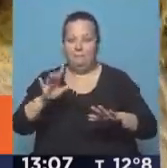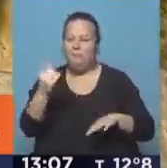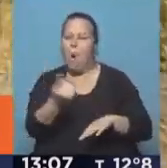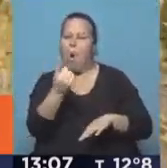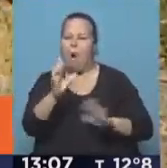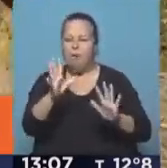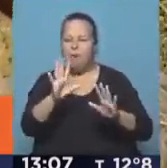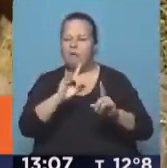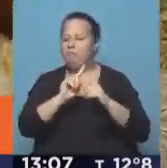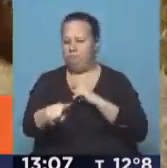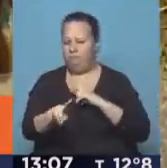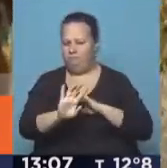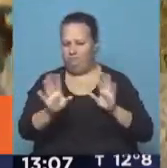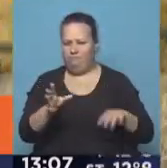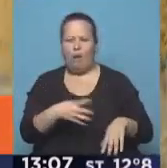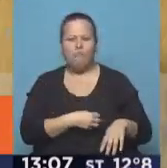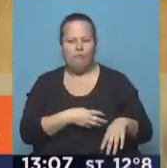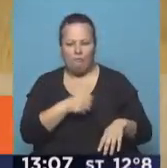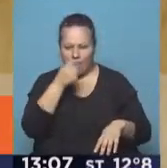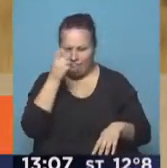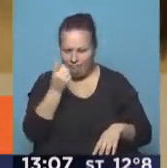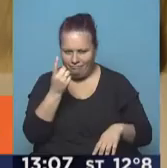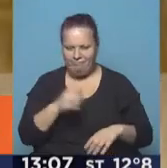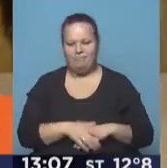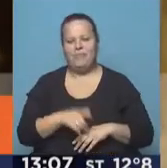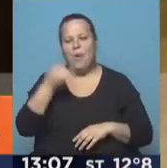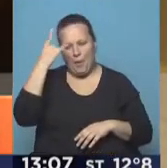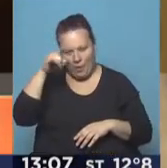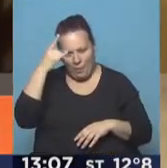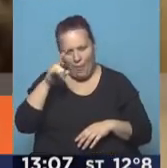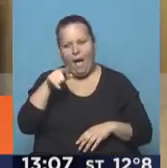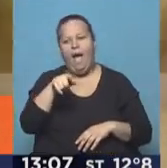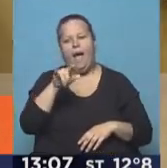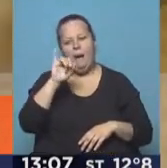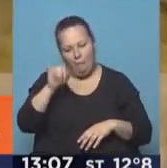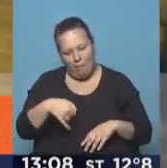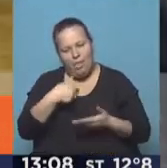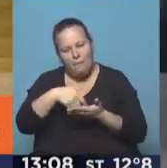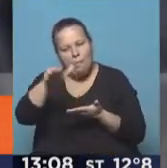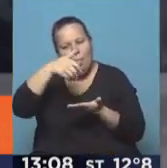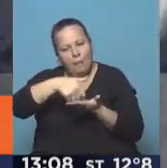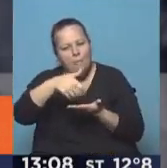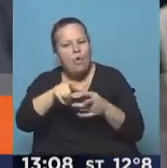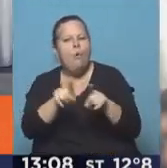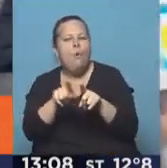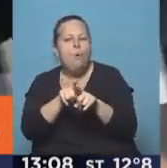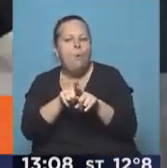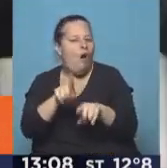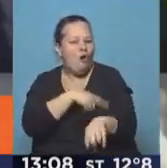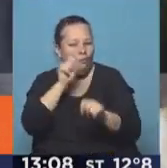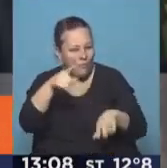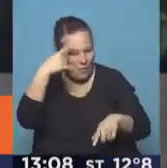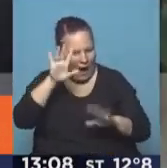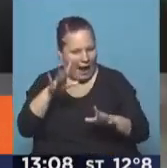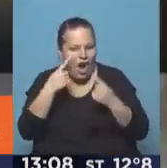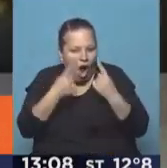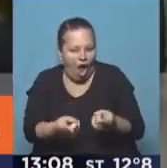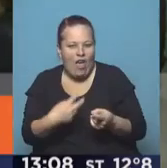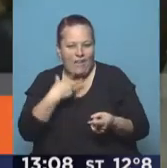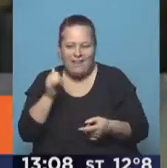hora, se prendió enseguida y la vaca la empezó a lamer como costumbre, ¿no?